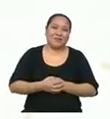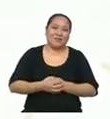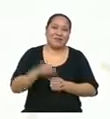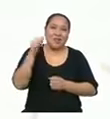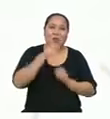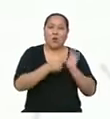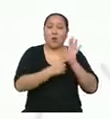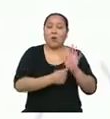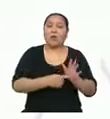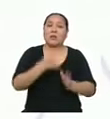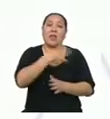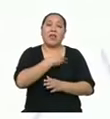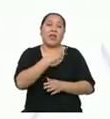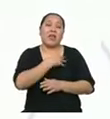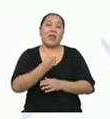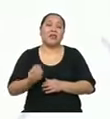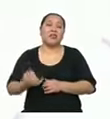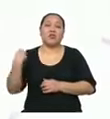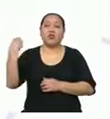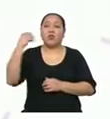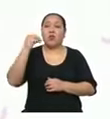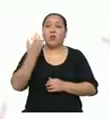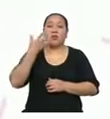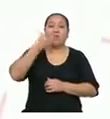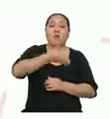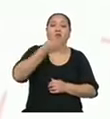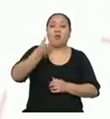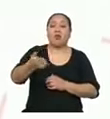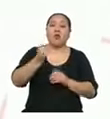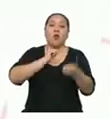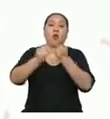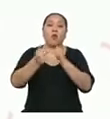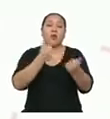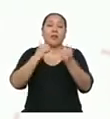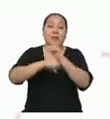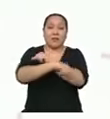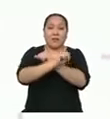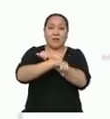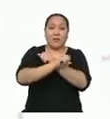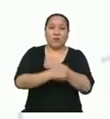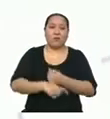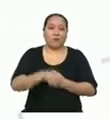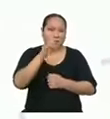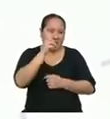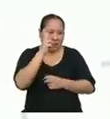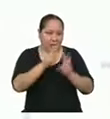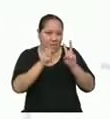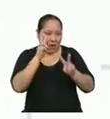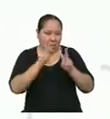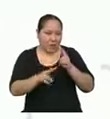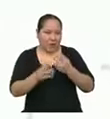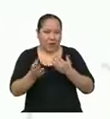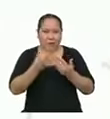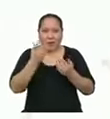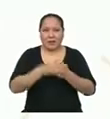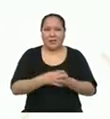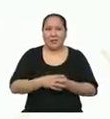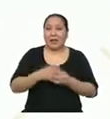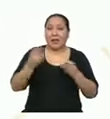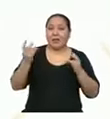Nos muestra las edades de las y los jóvenes que asistieron a un torneo de fútbol. Empecemos por lo fácil. Si lo